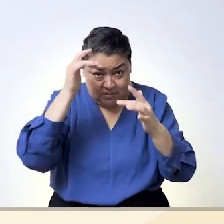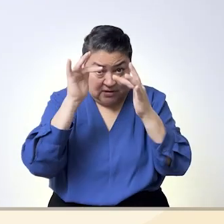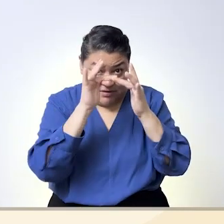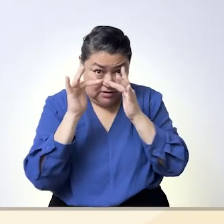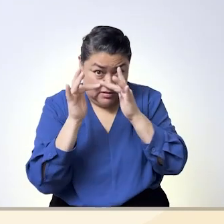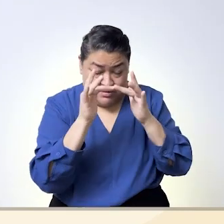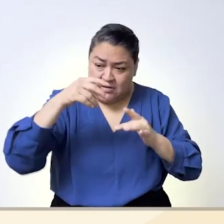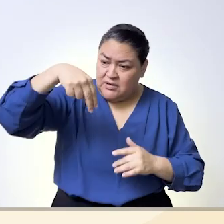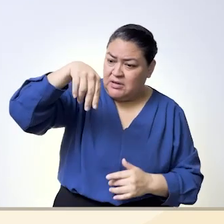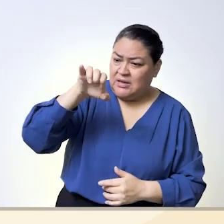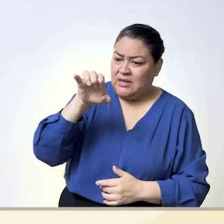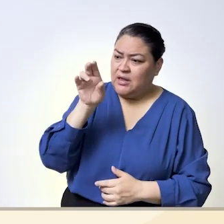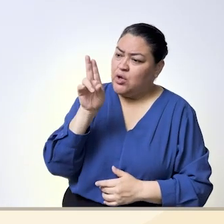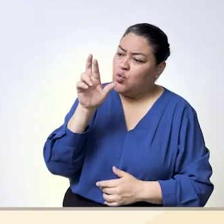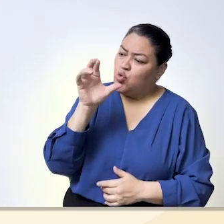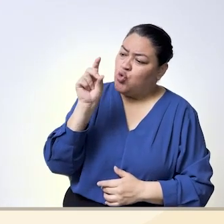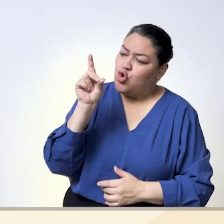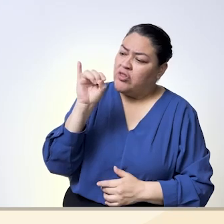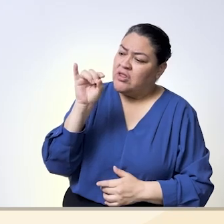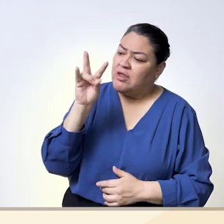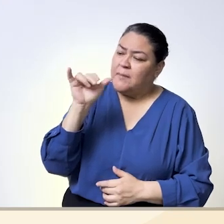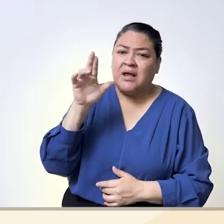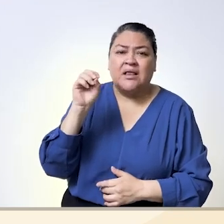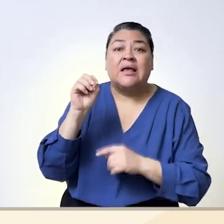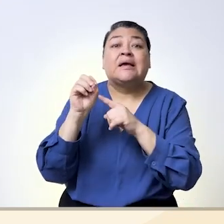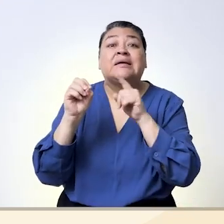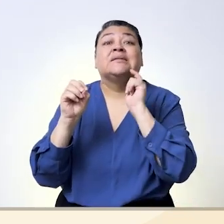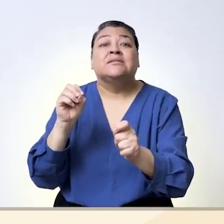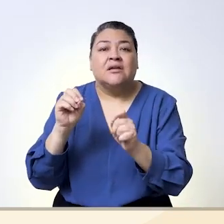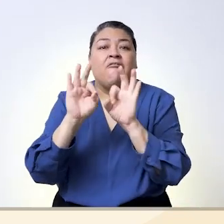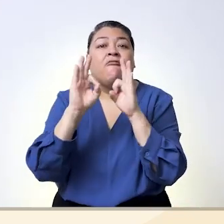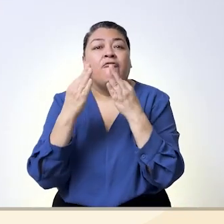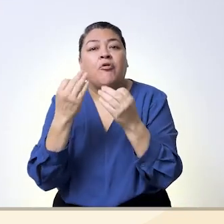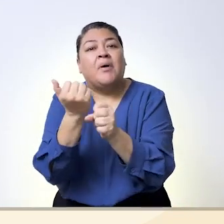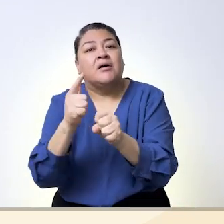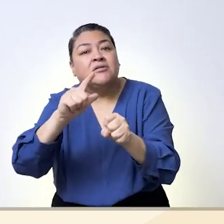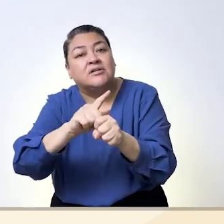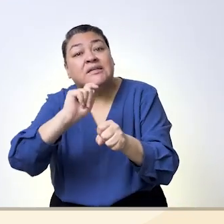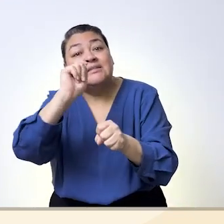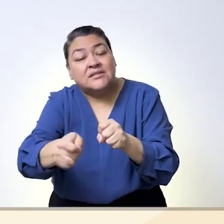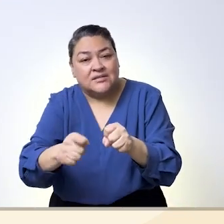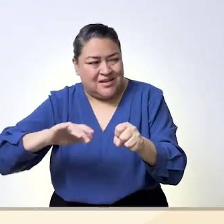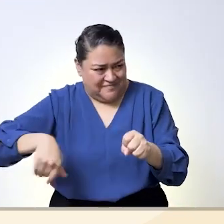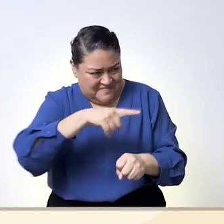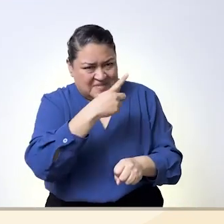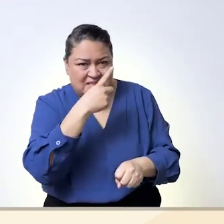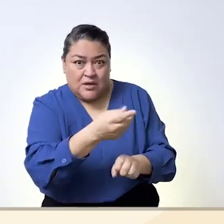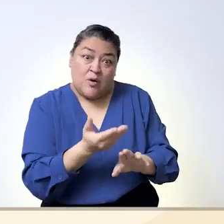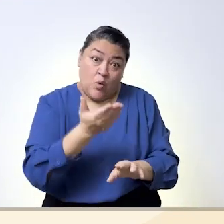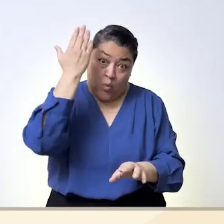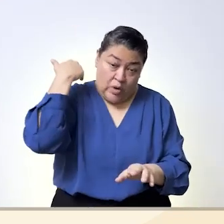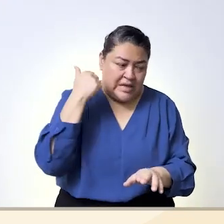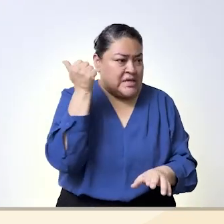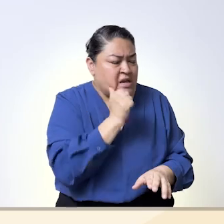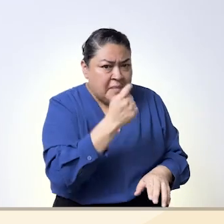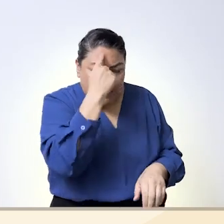nos habla de este modelo social en el que se abraza la diversidad y justamente abandonamos lo que